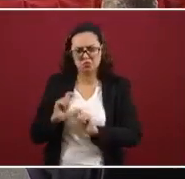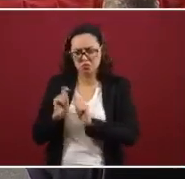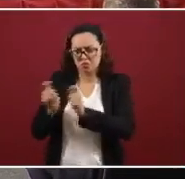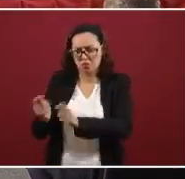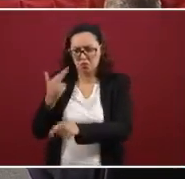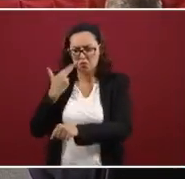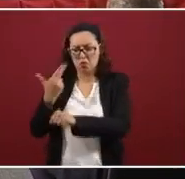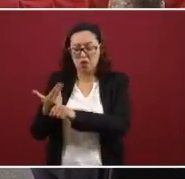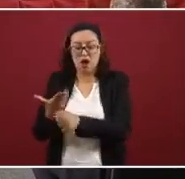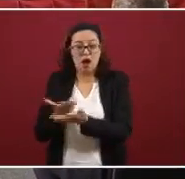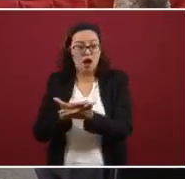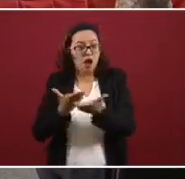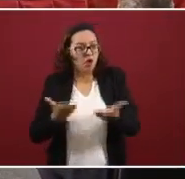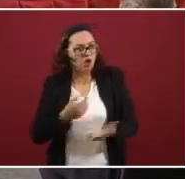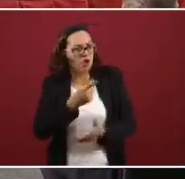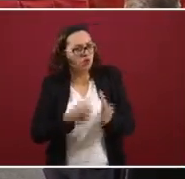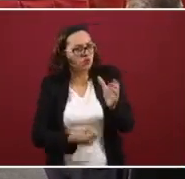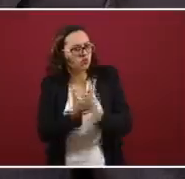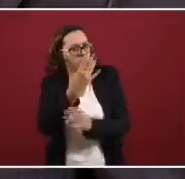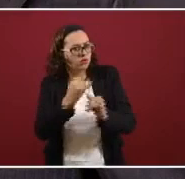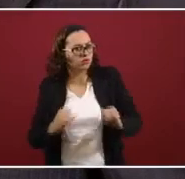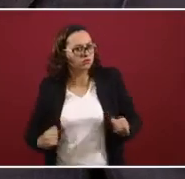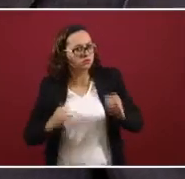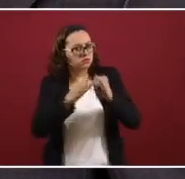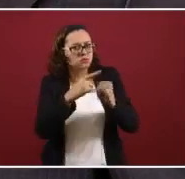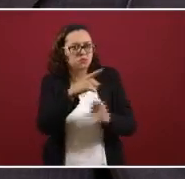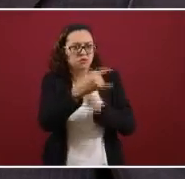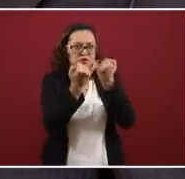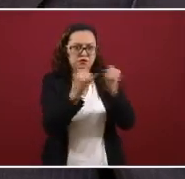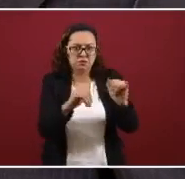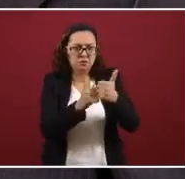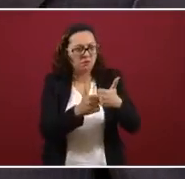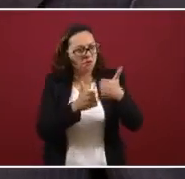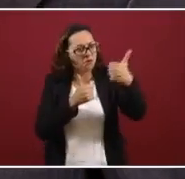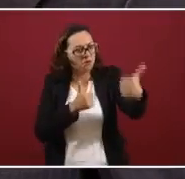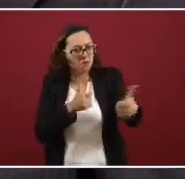es autónomo. Desde luego,